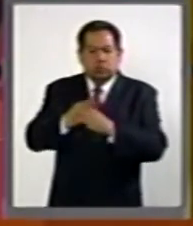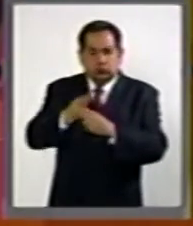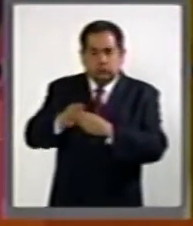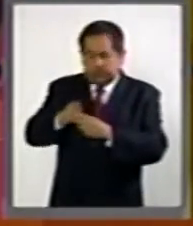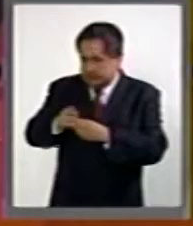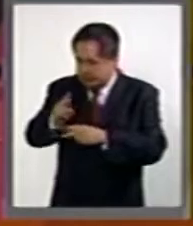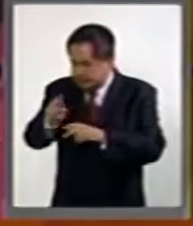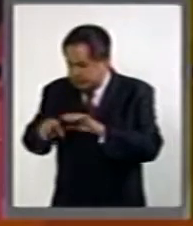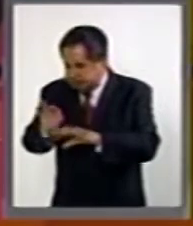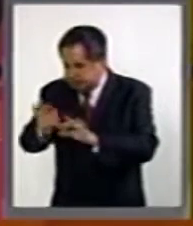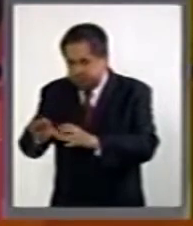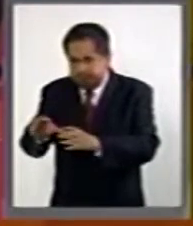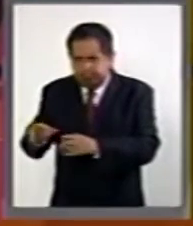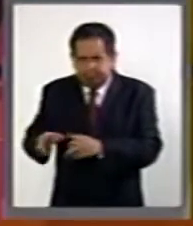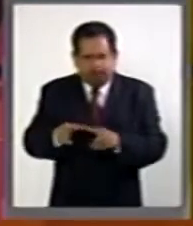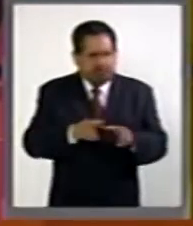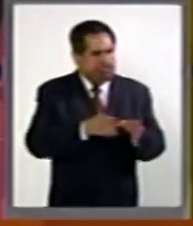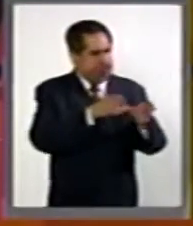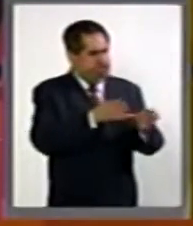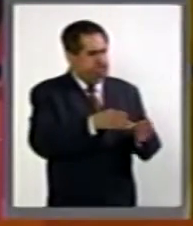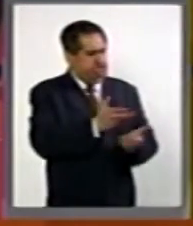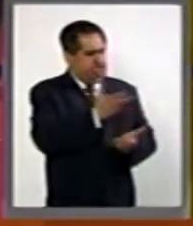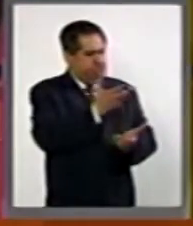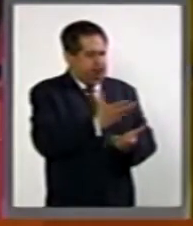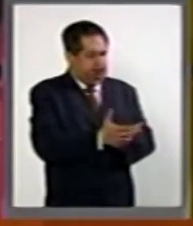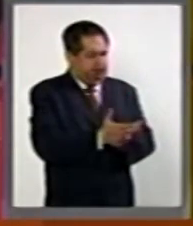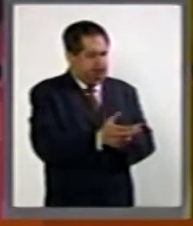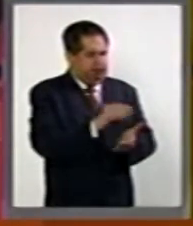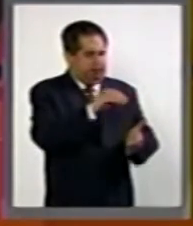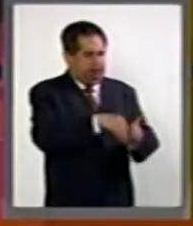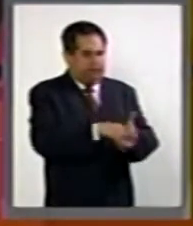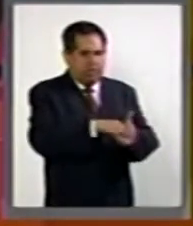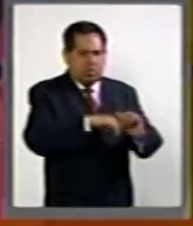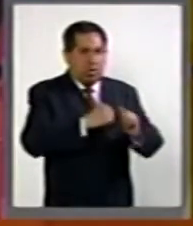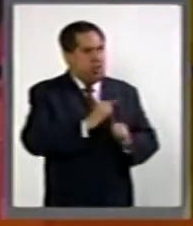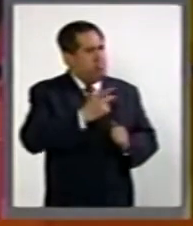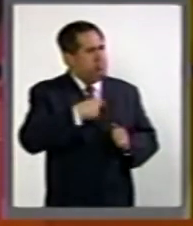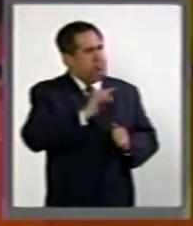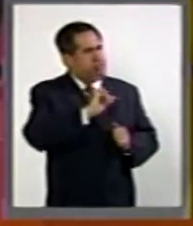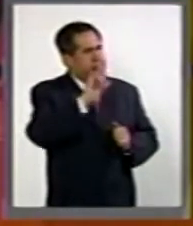mexicana descansen en ese lugar de hombres ilustres.